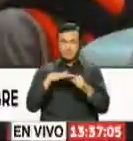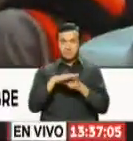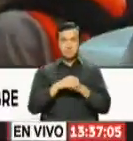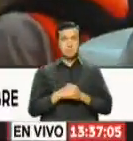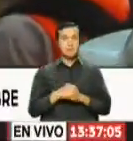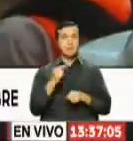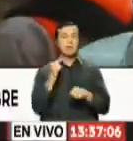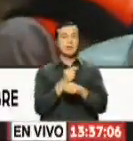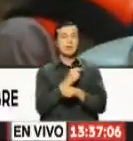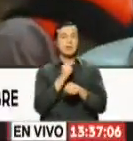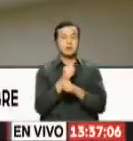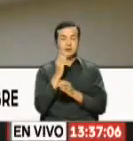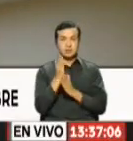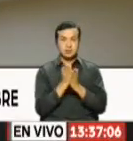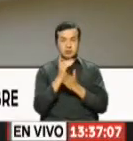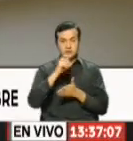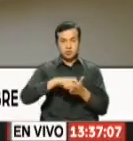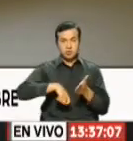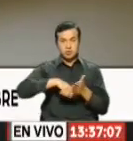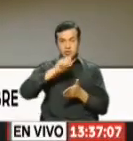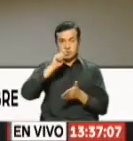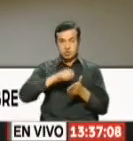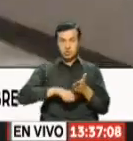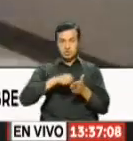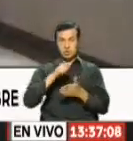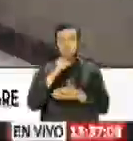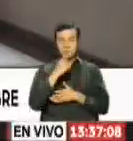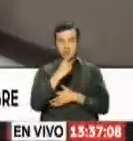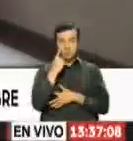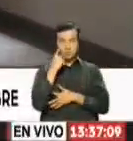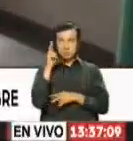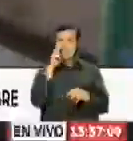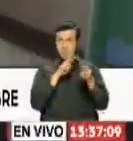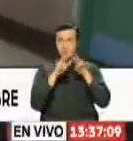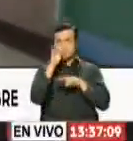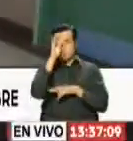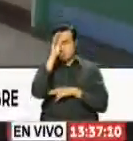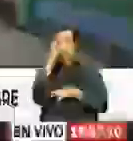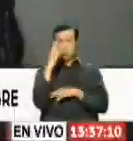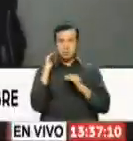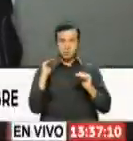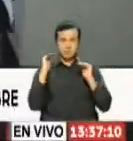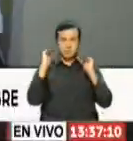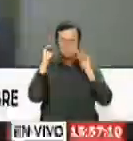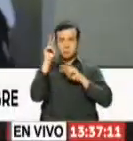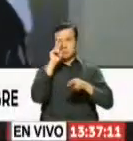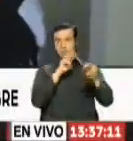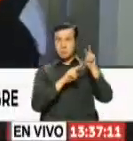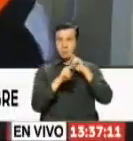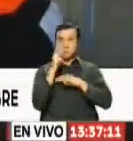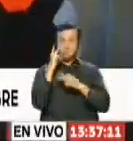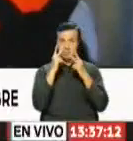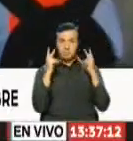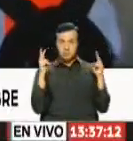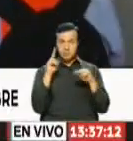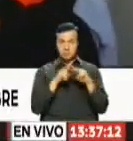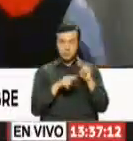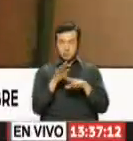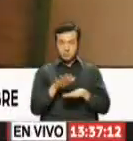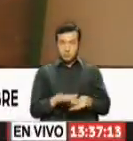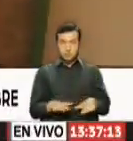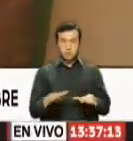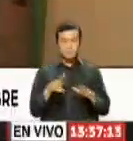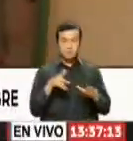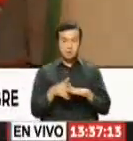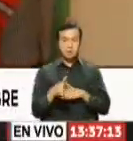El gerente general del Servicio de Contratación de Obras, SECOP, recorrió el hospital de 4 pisos para verificar el avance de la obra, que